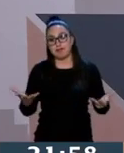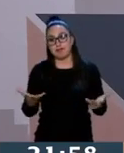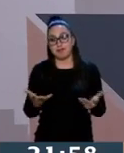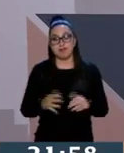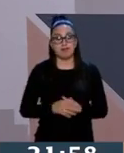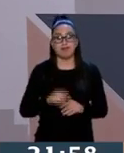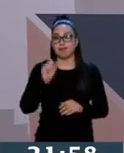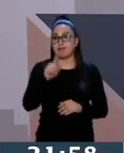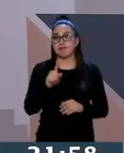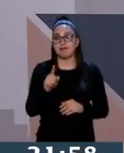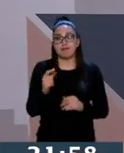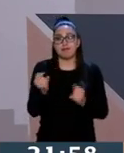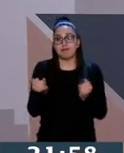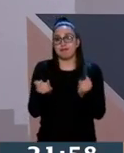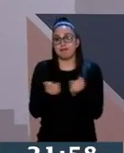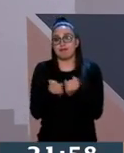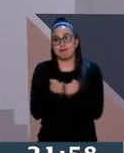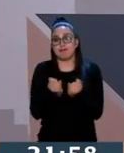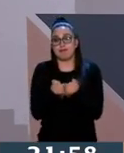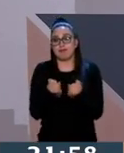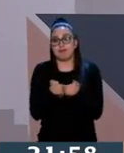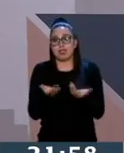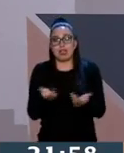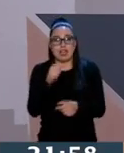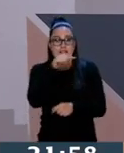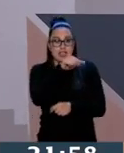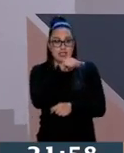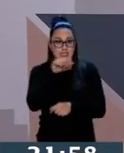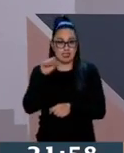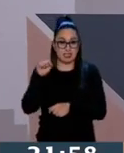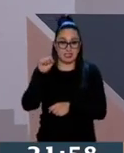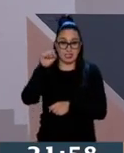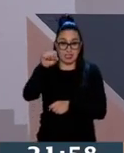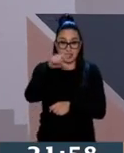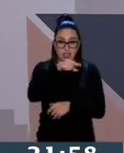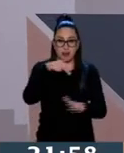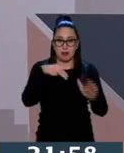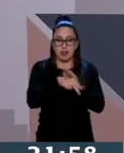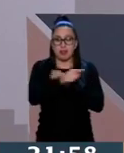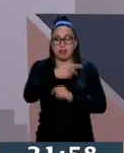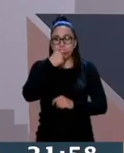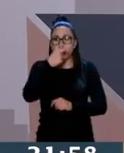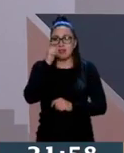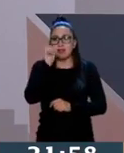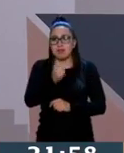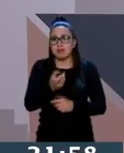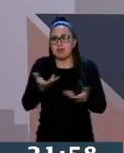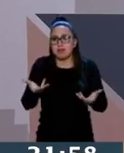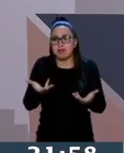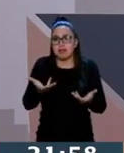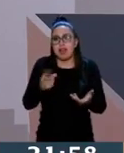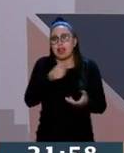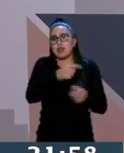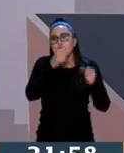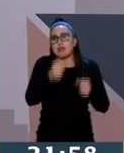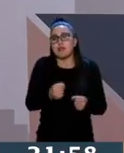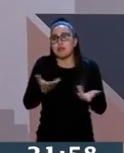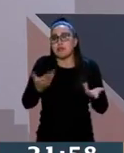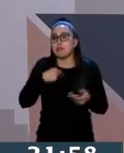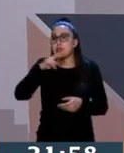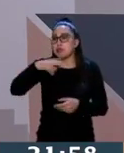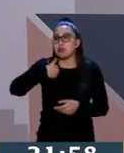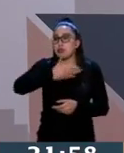decir que, pues, ¿qué va a decir el líder de los trabajadores? Pues obviamente iba a desconocer pues,